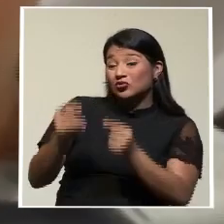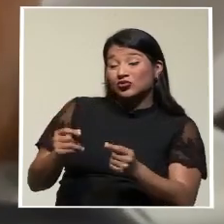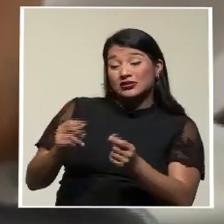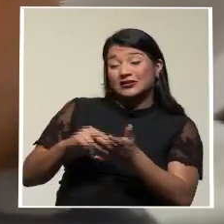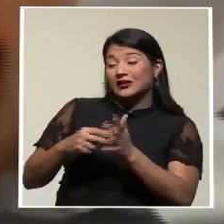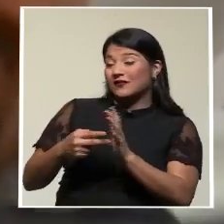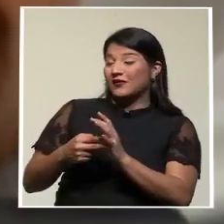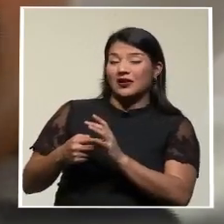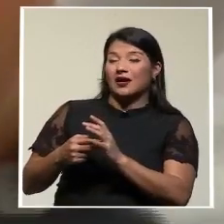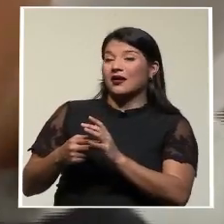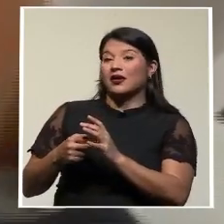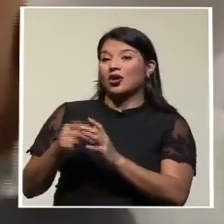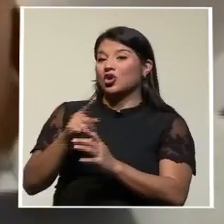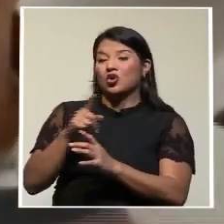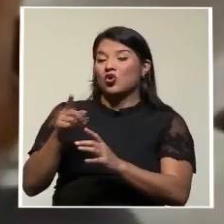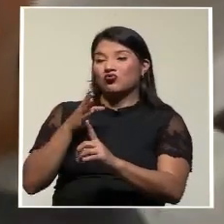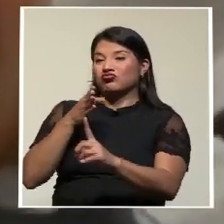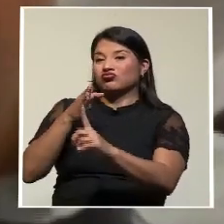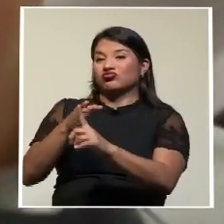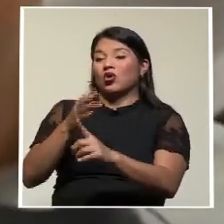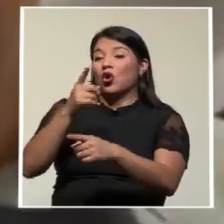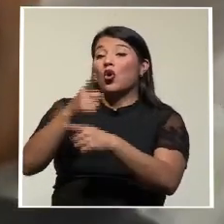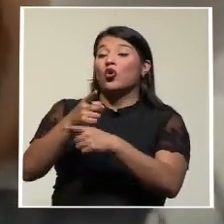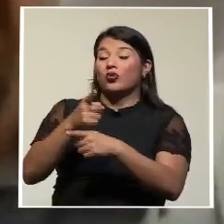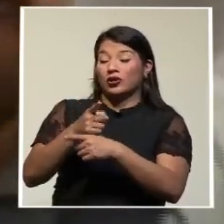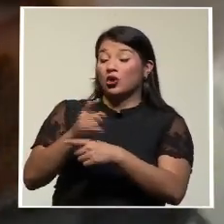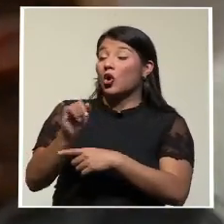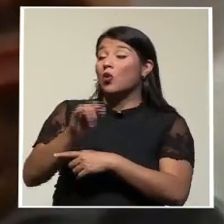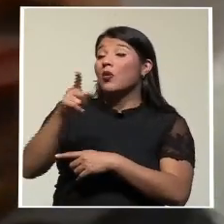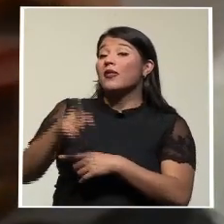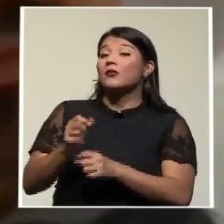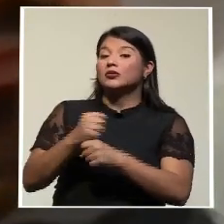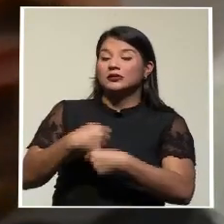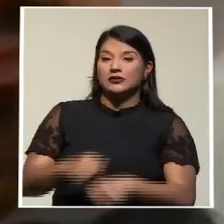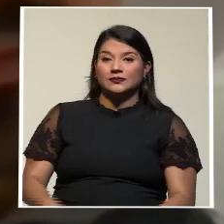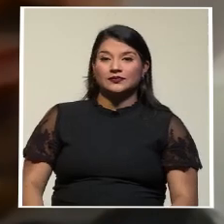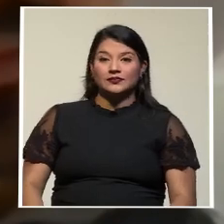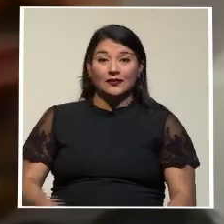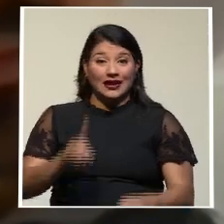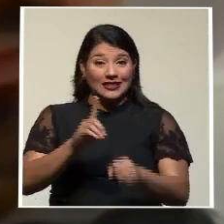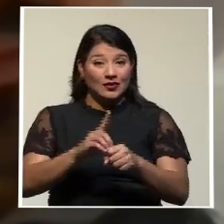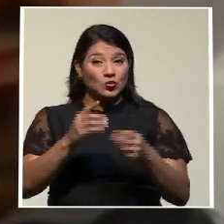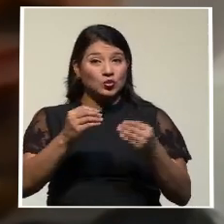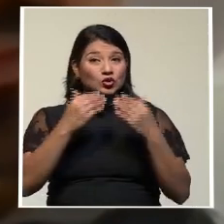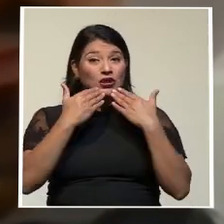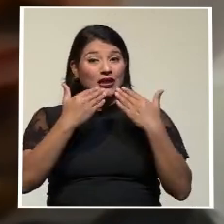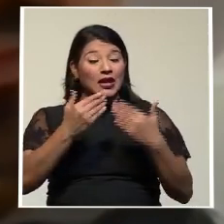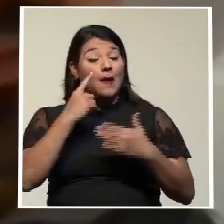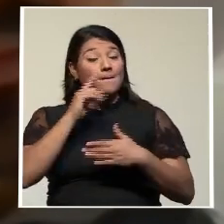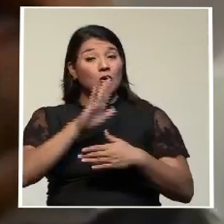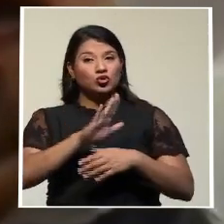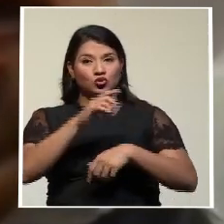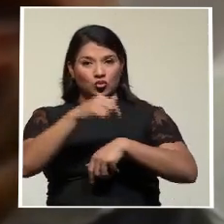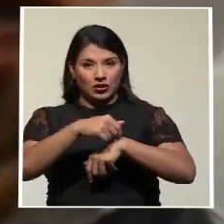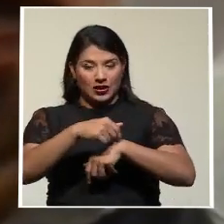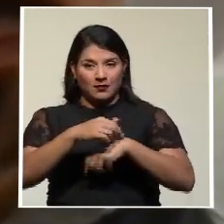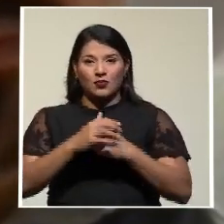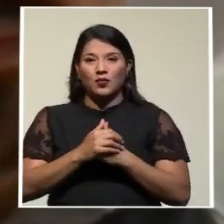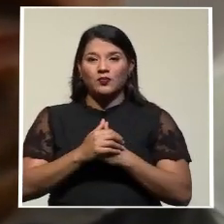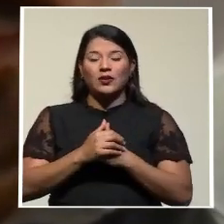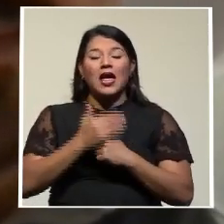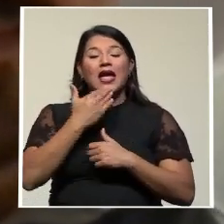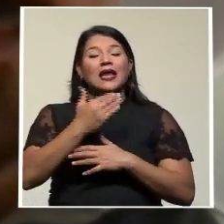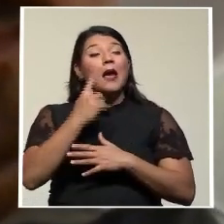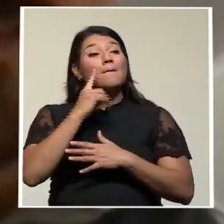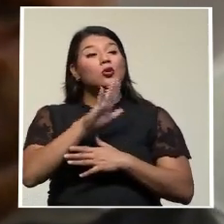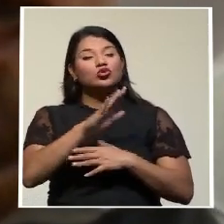dirección absolutamente opuesta a la que tendríamos que dirigirnos. Diputado, le agradezco mucho su tiempo, los conceptos